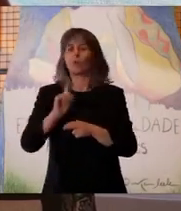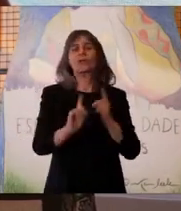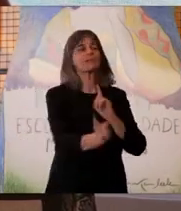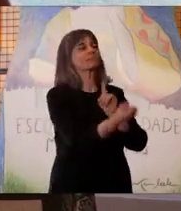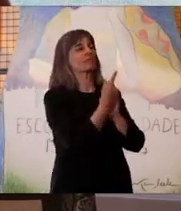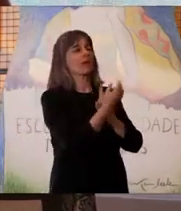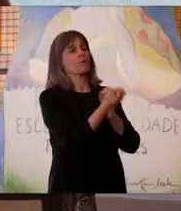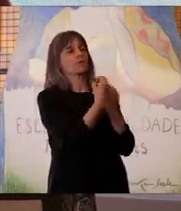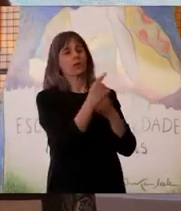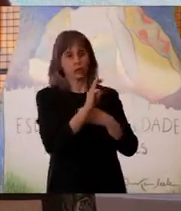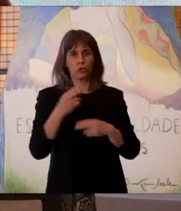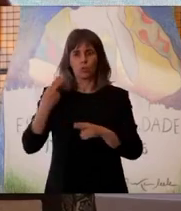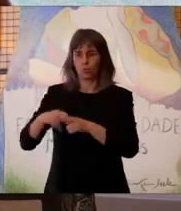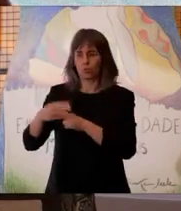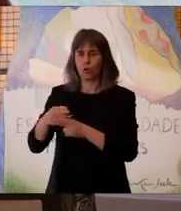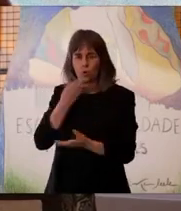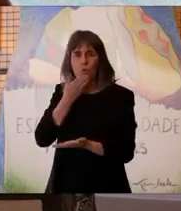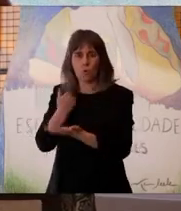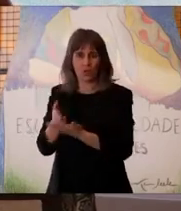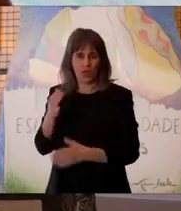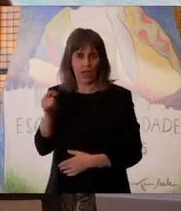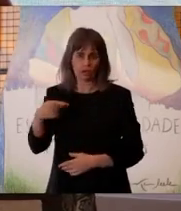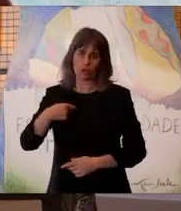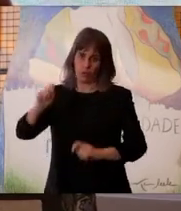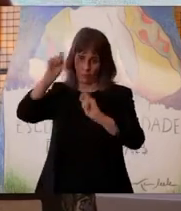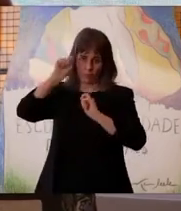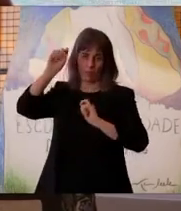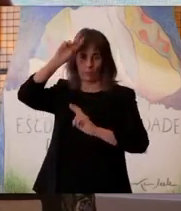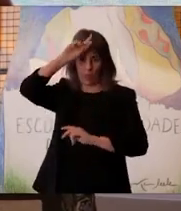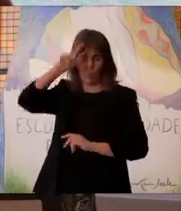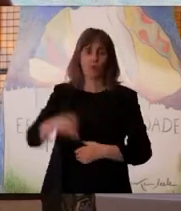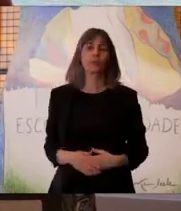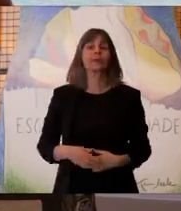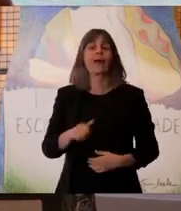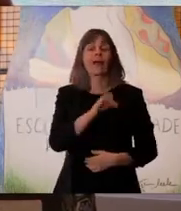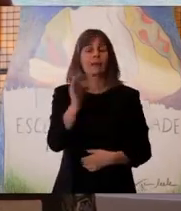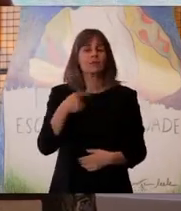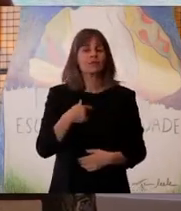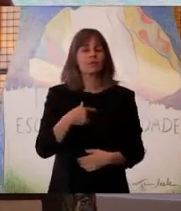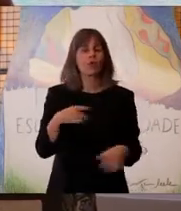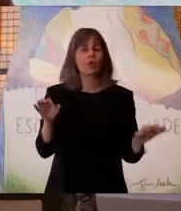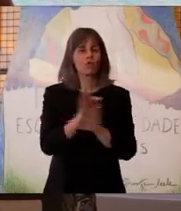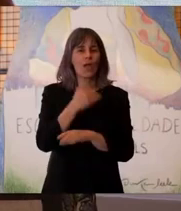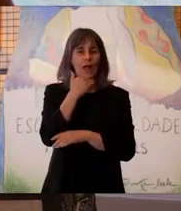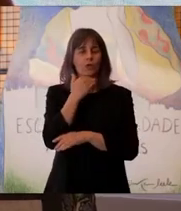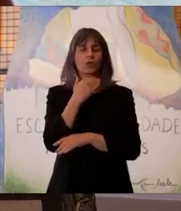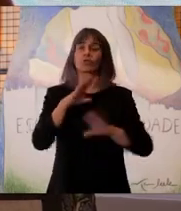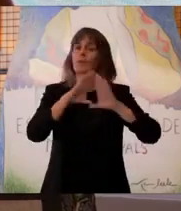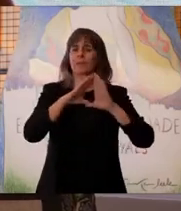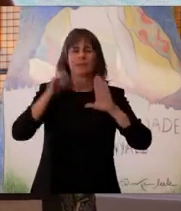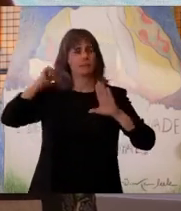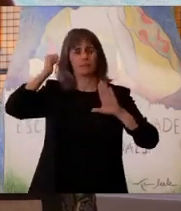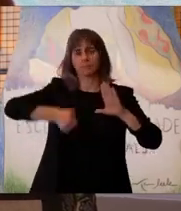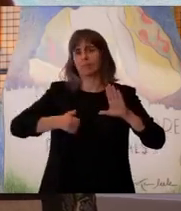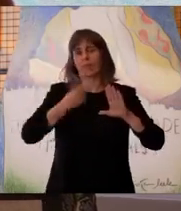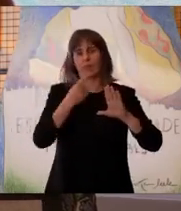que a mí me preocupa y sobre todo lo que me preocupa de la formulación de esto del derecho a cuidar es confundir algo que la feministas llevamos mucho tiempo